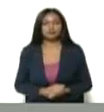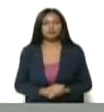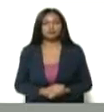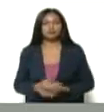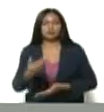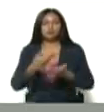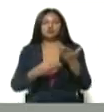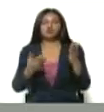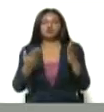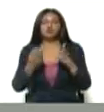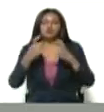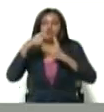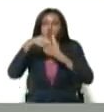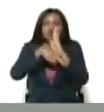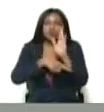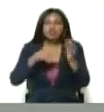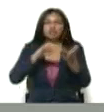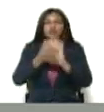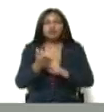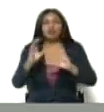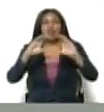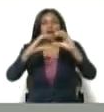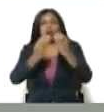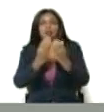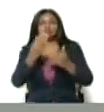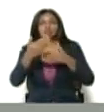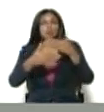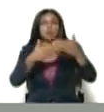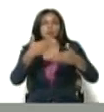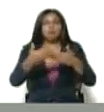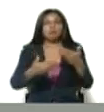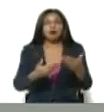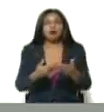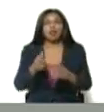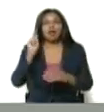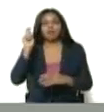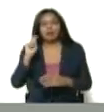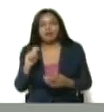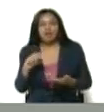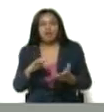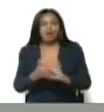un estudio a fondo cómo van las clases, las tareas,